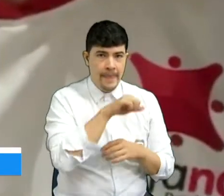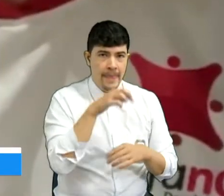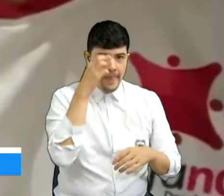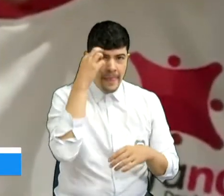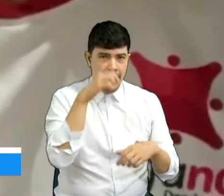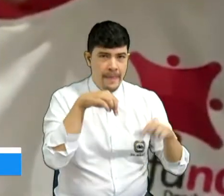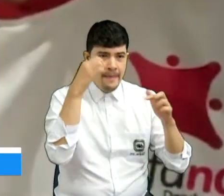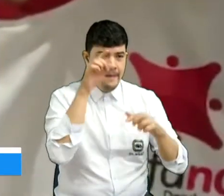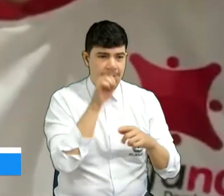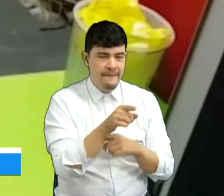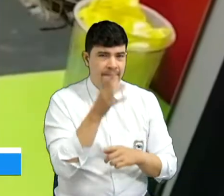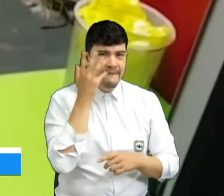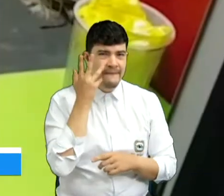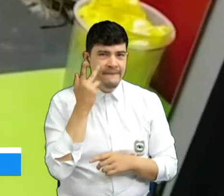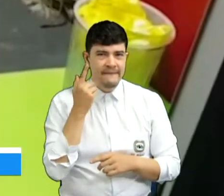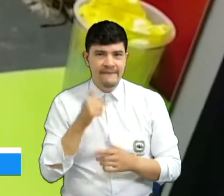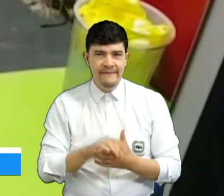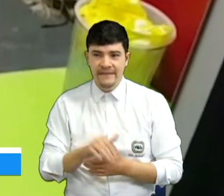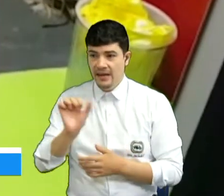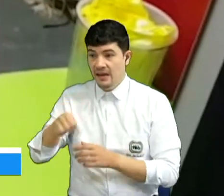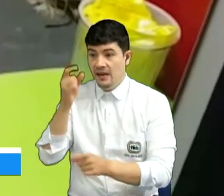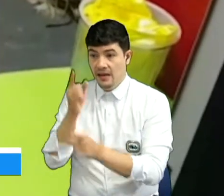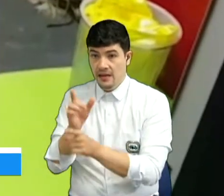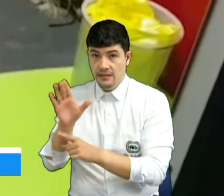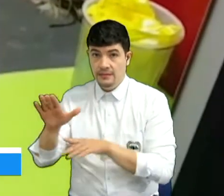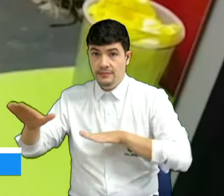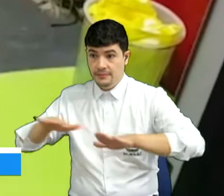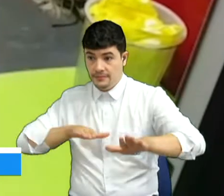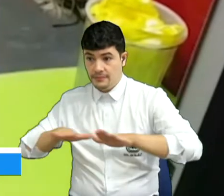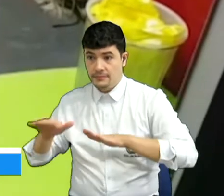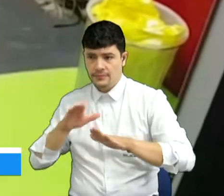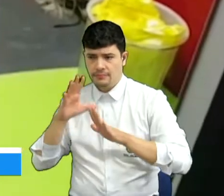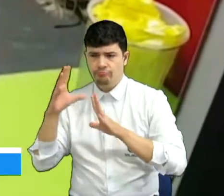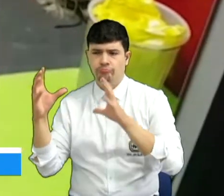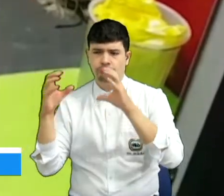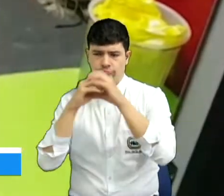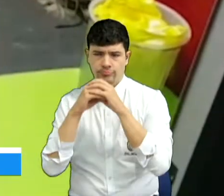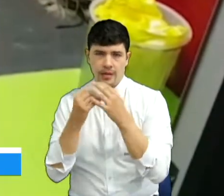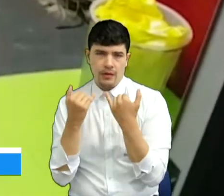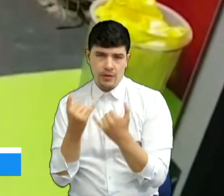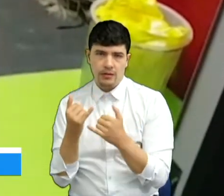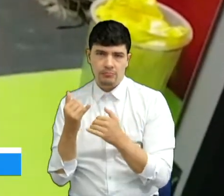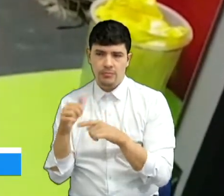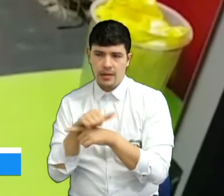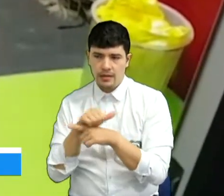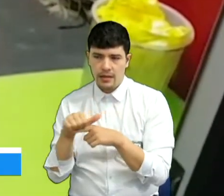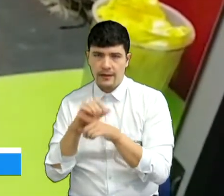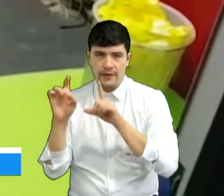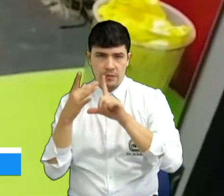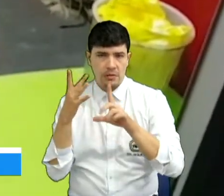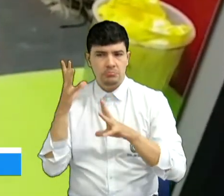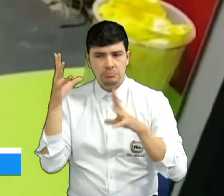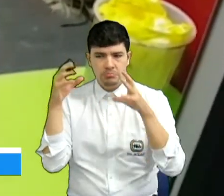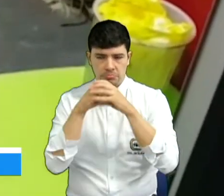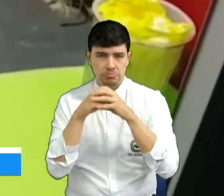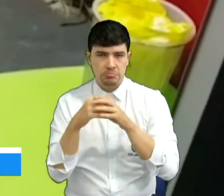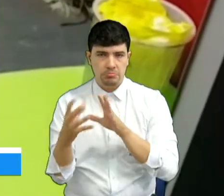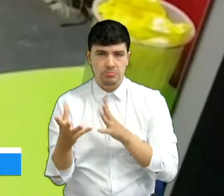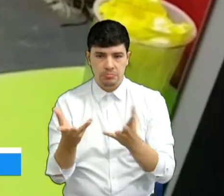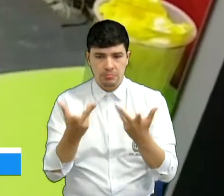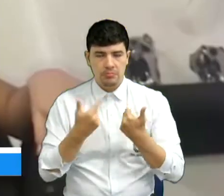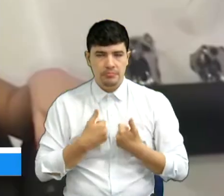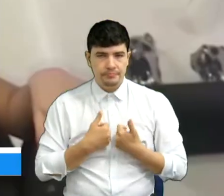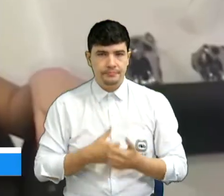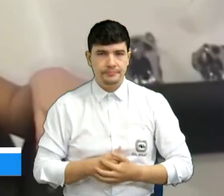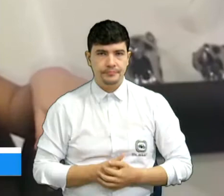venimos trabajando todos los días. Los patinadores han logrado acoplarse a este tipo de entrenamiento. Los entrenamientos virtuales